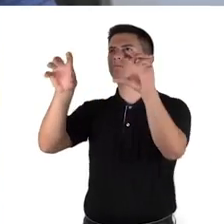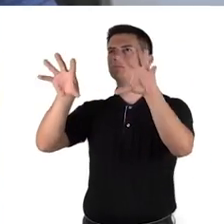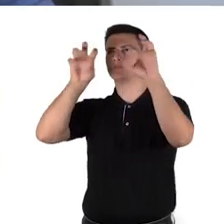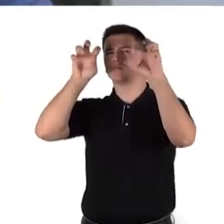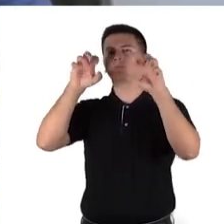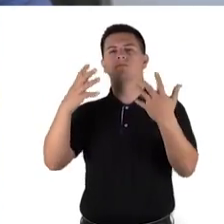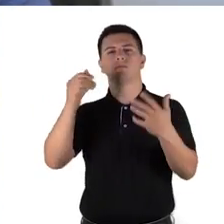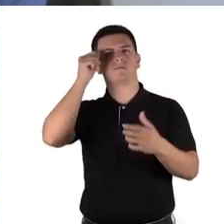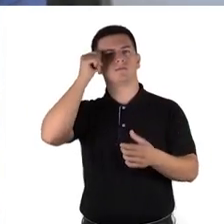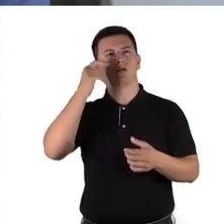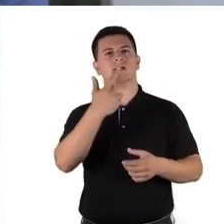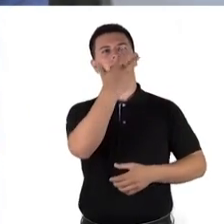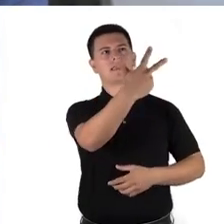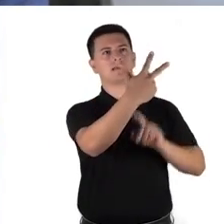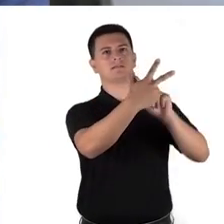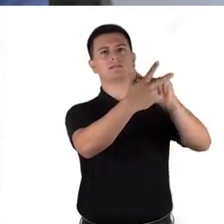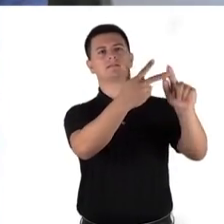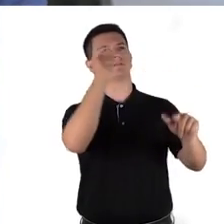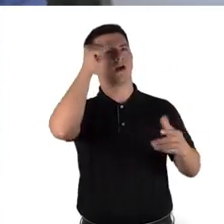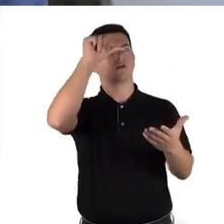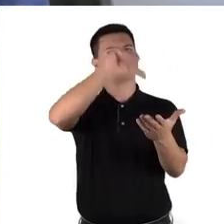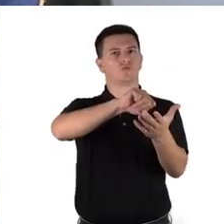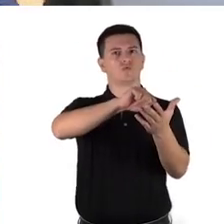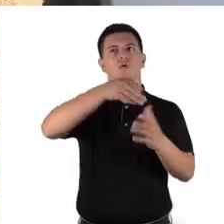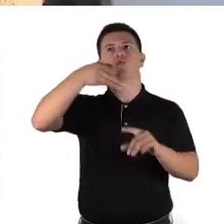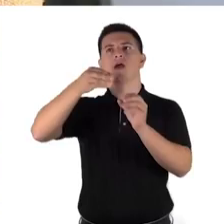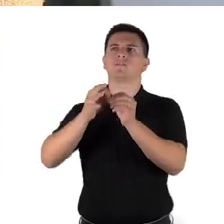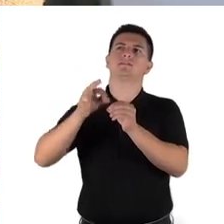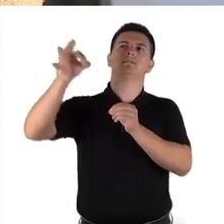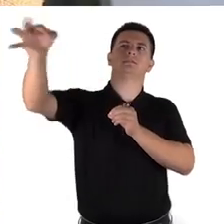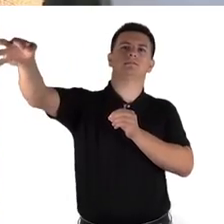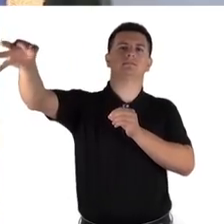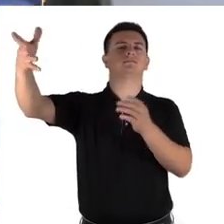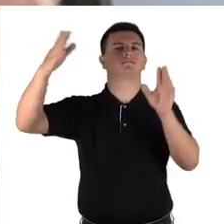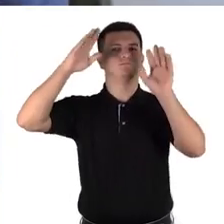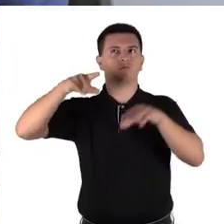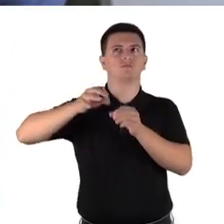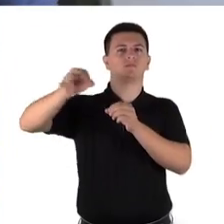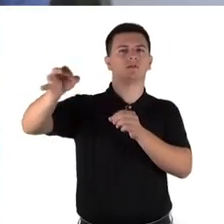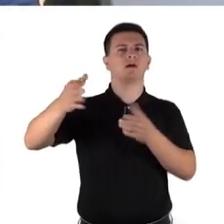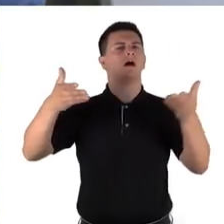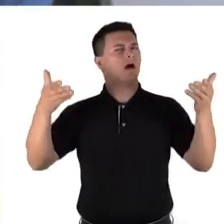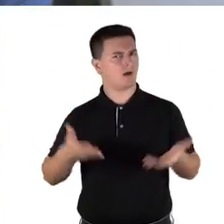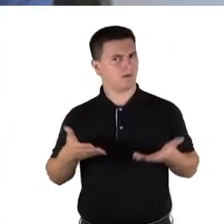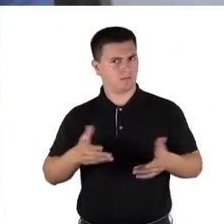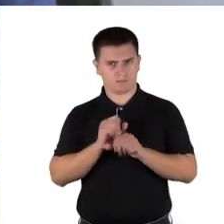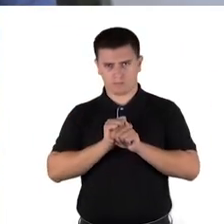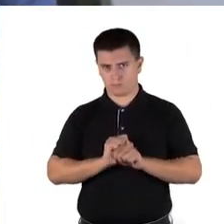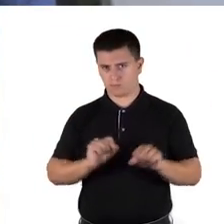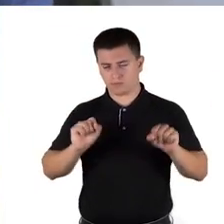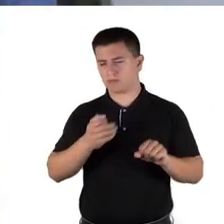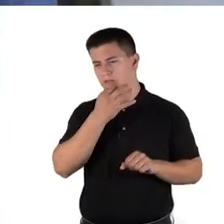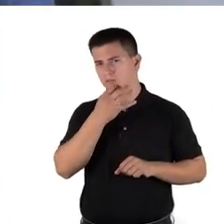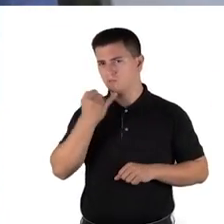de los carteles. Y después, cuando se volvió más complejo de identificar que el 3 significa Asunción, el 9 significa tal ciudad, claro. Y ahí uno iba